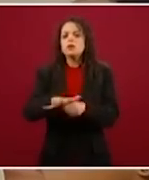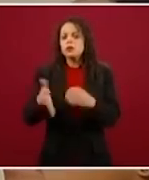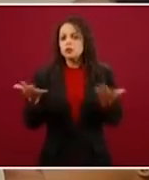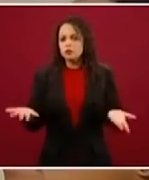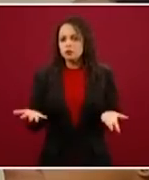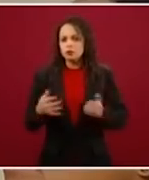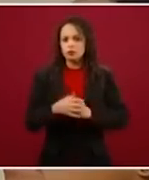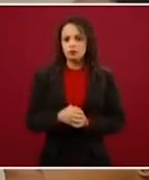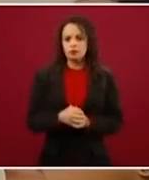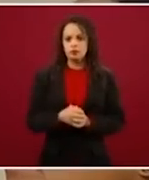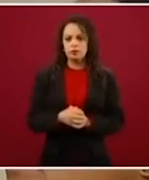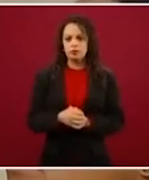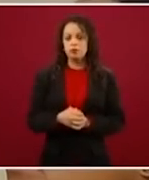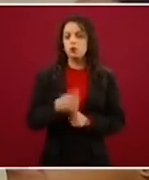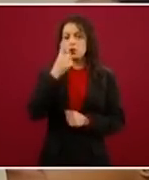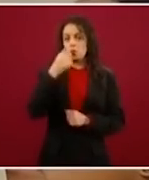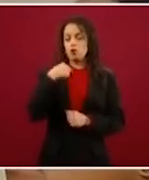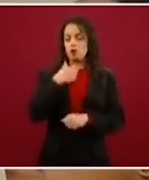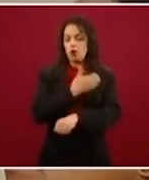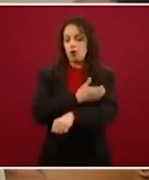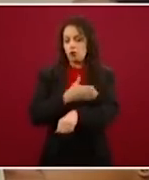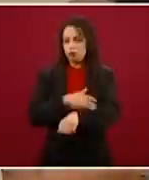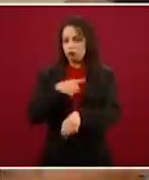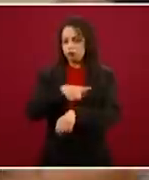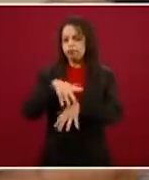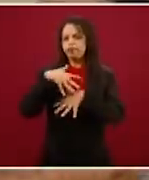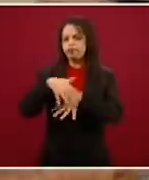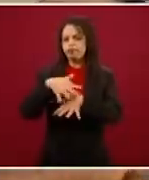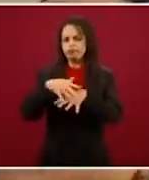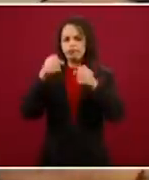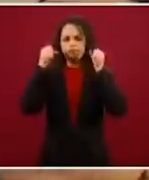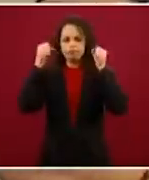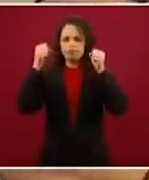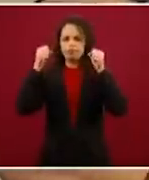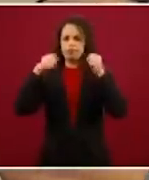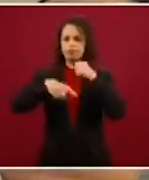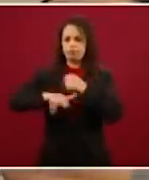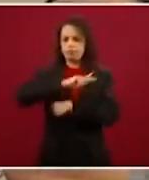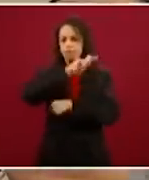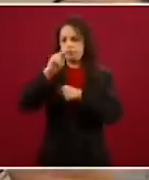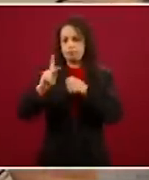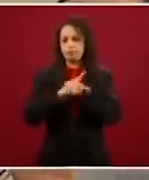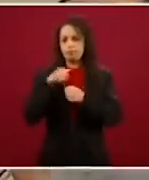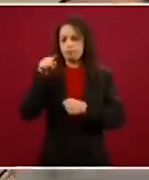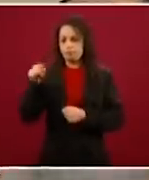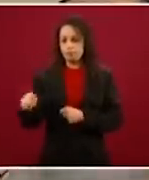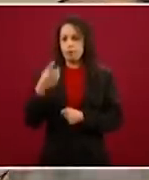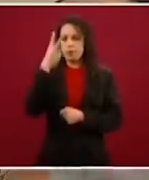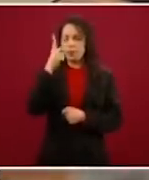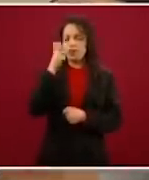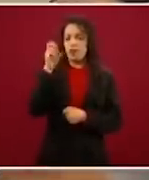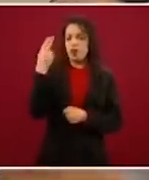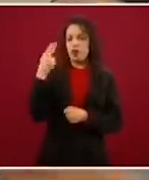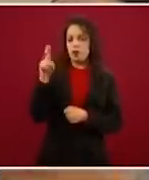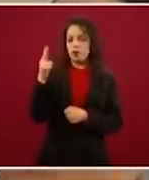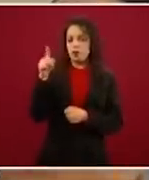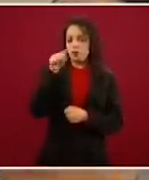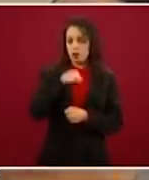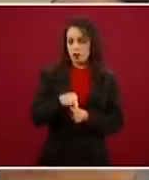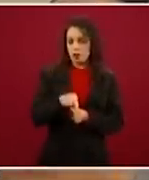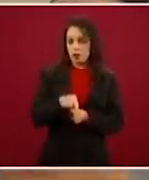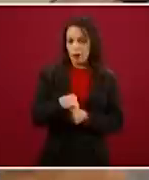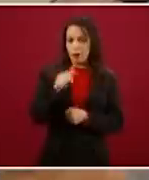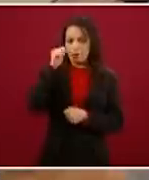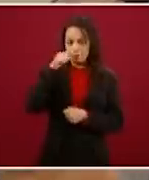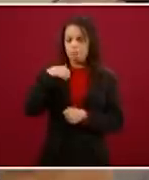y es a las mamás, a los papás de todo el país de Voces de la Ausencia, que es el día 3 de noviembre, y como usted muchas veces